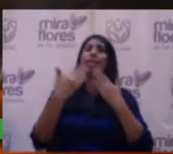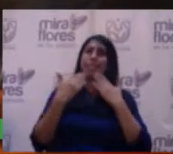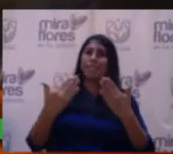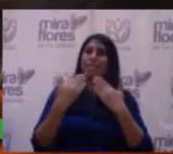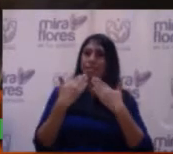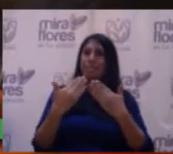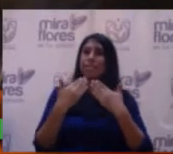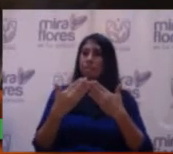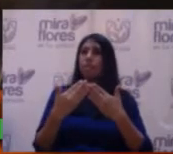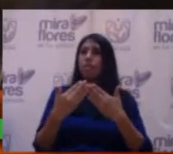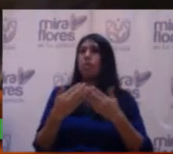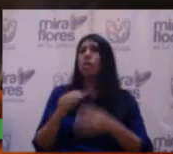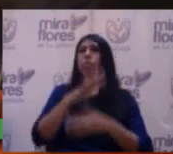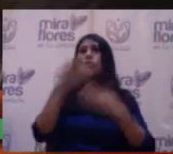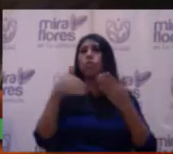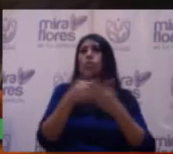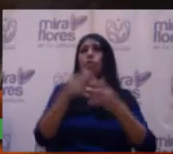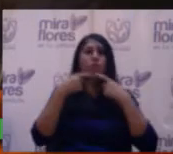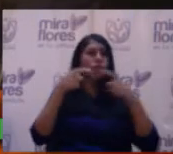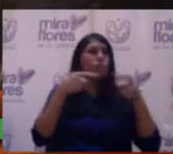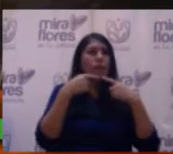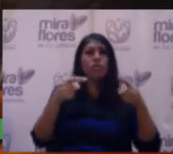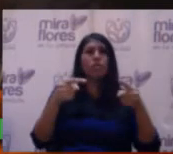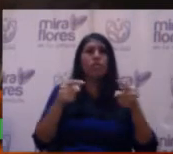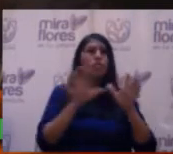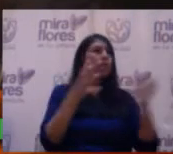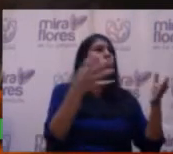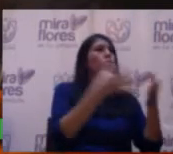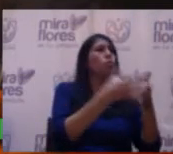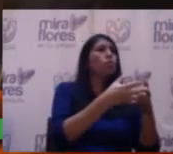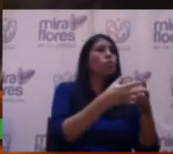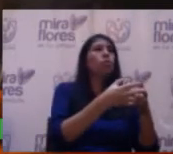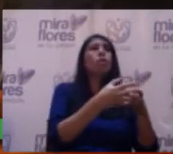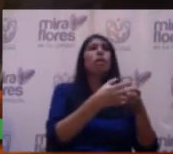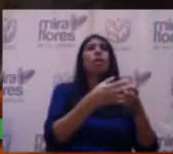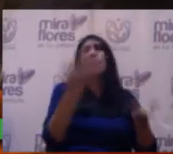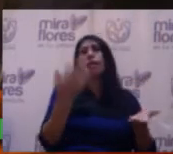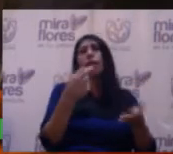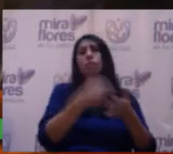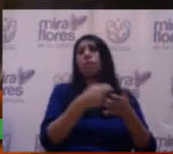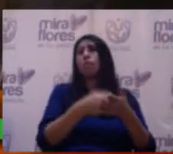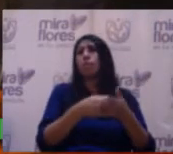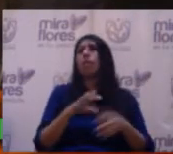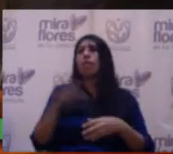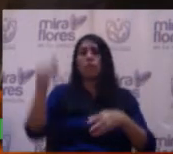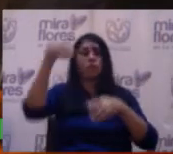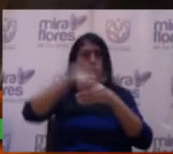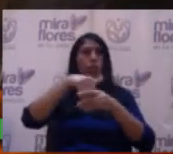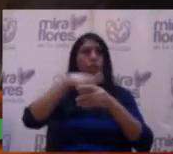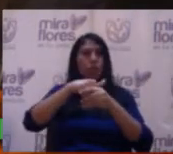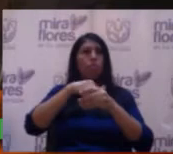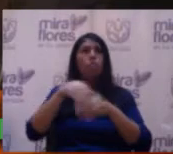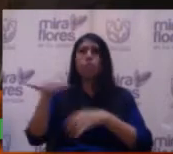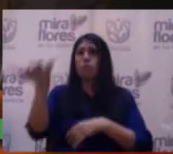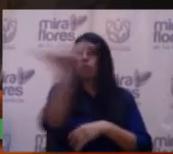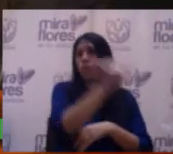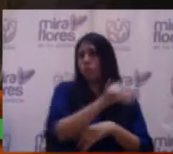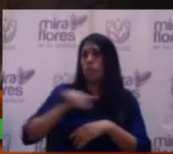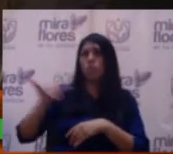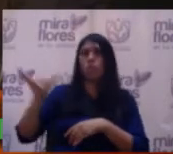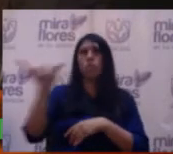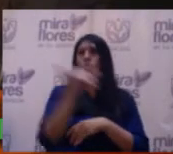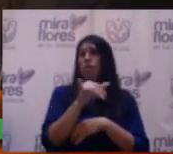por parte de la información por todo el equipo de presupuesto a cargo de Miguel Tuesta y que votamos en dicha comisión por unanimidad, no